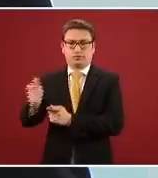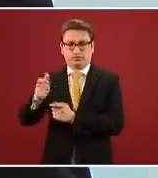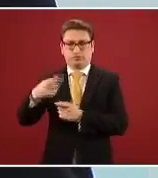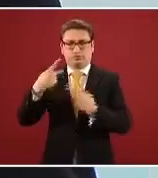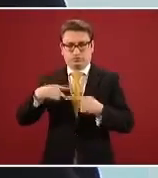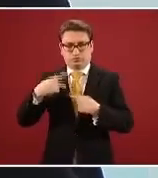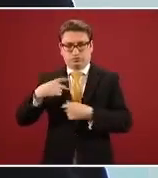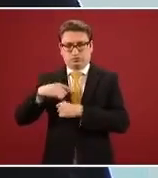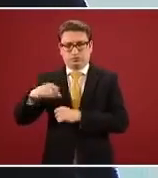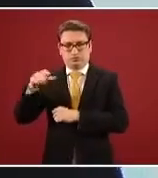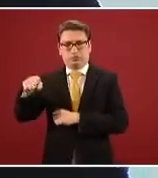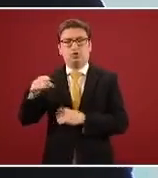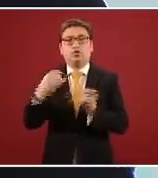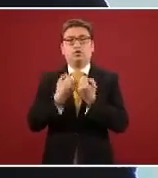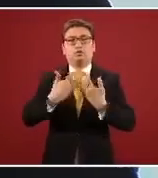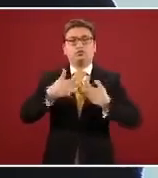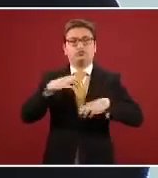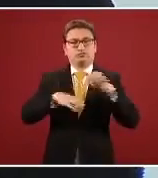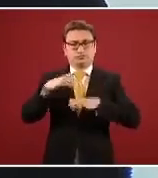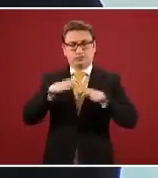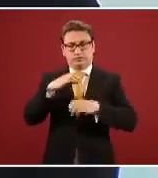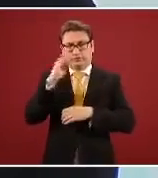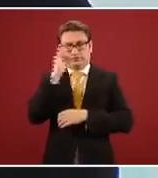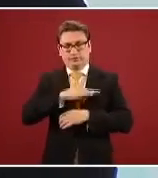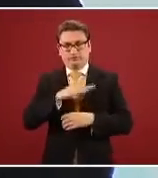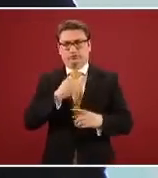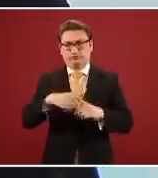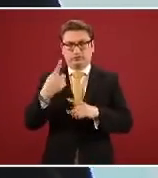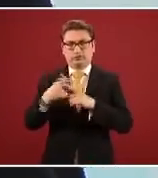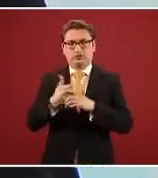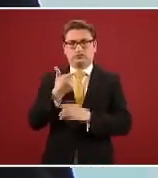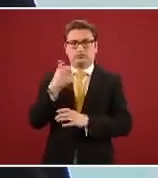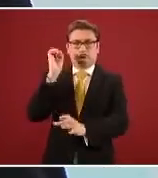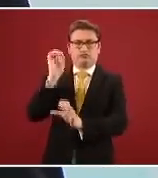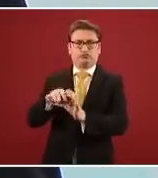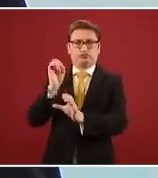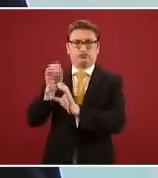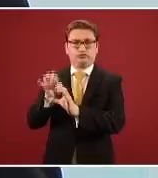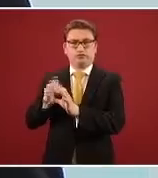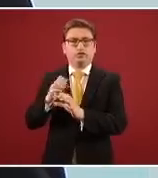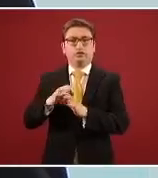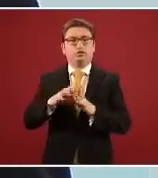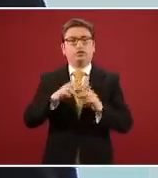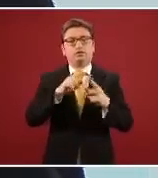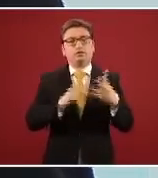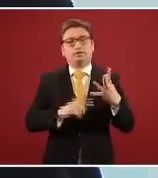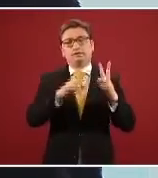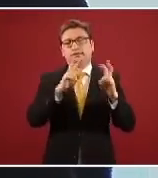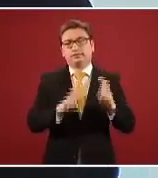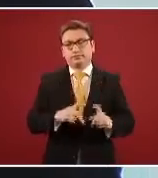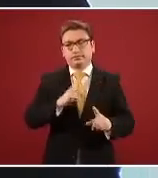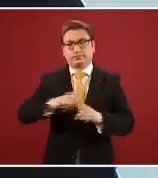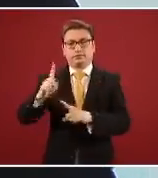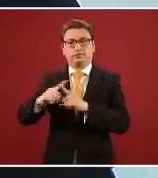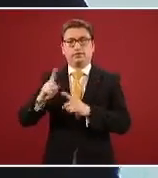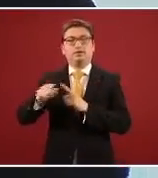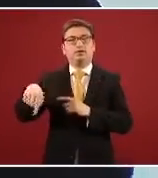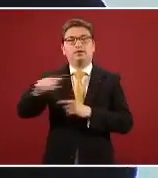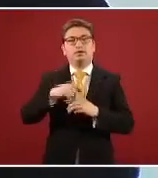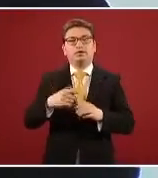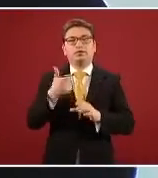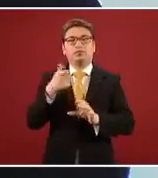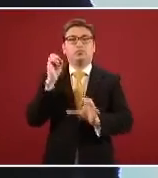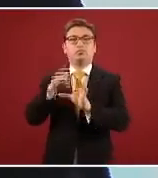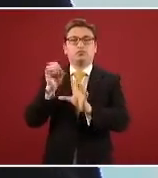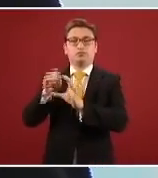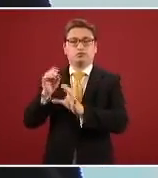vía empresas fachada, a partir de transferencias que se hacían por otros conceptos a las empresas fachada, que terminaban pagando sueldos